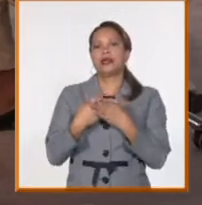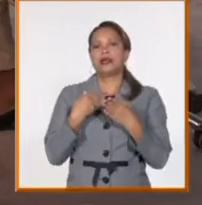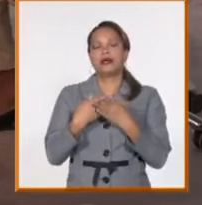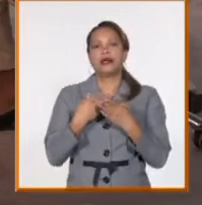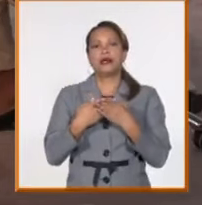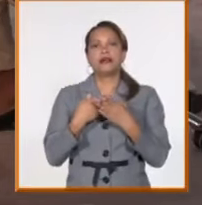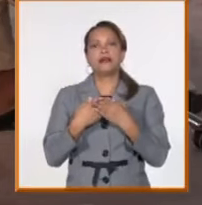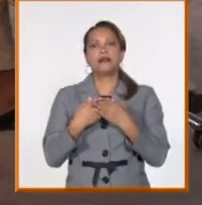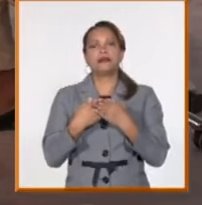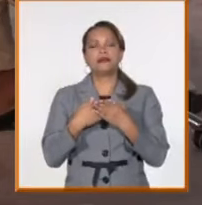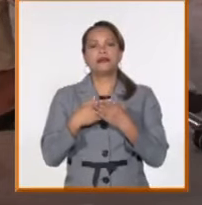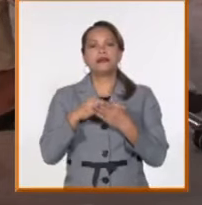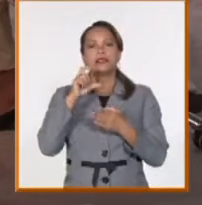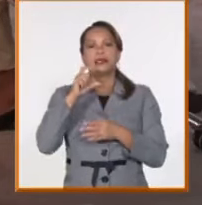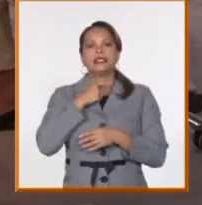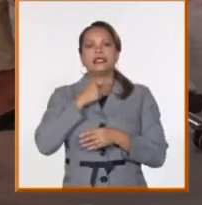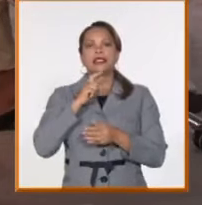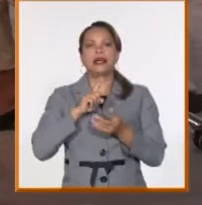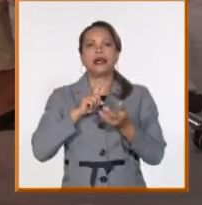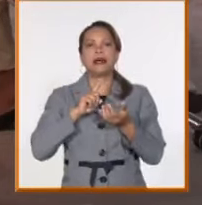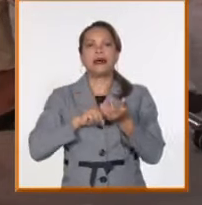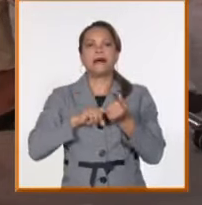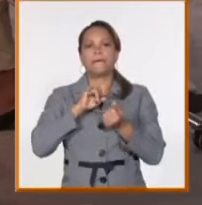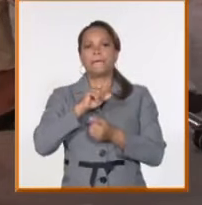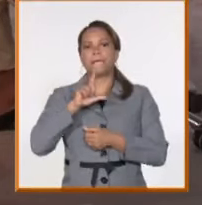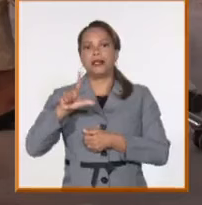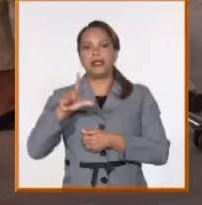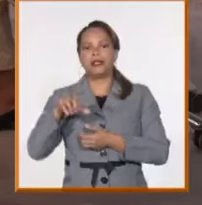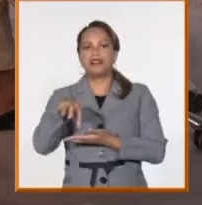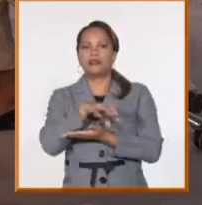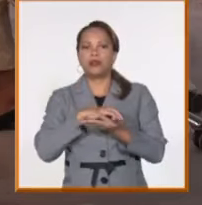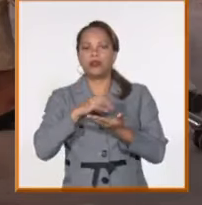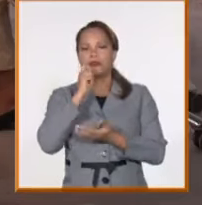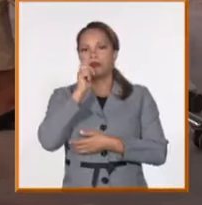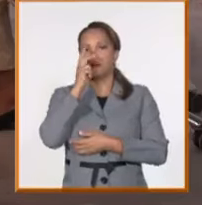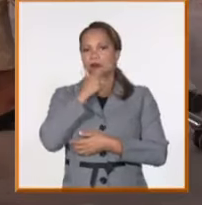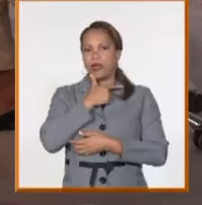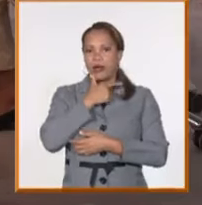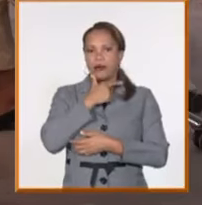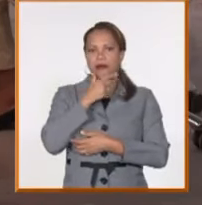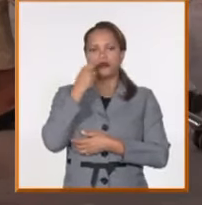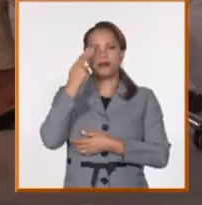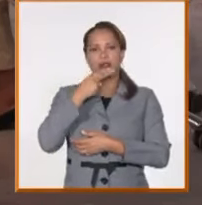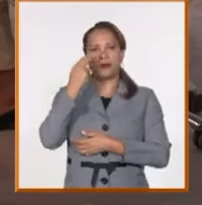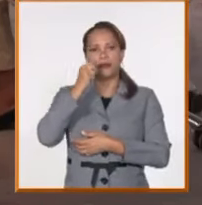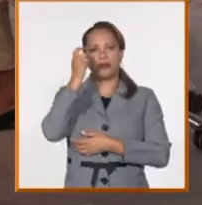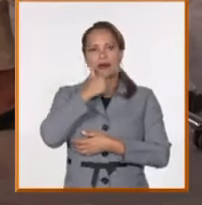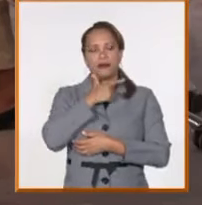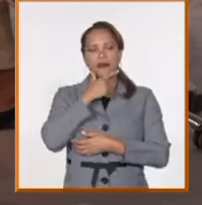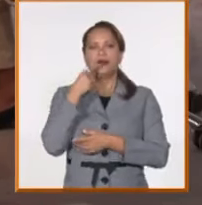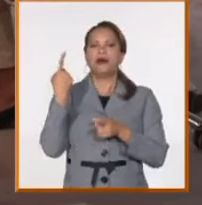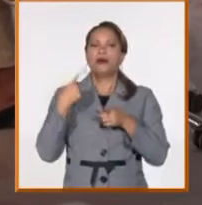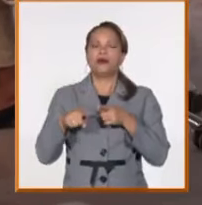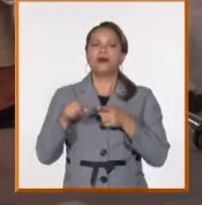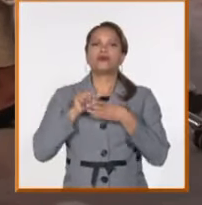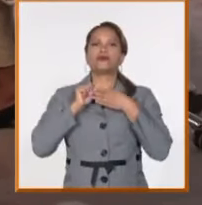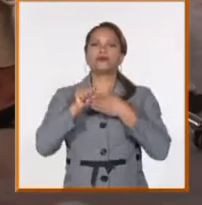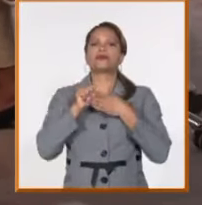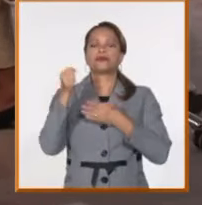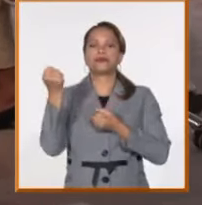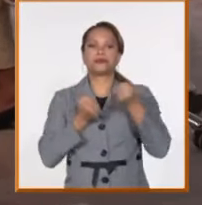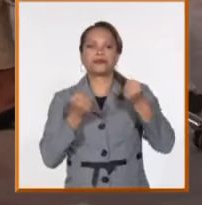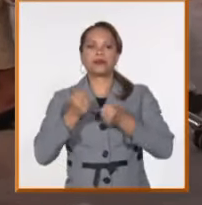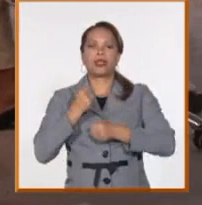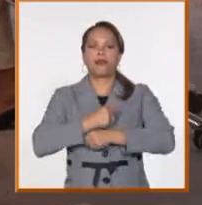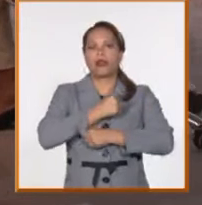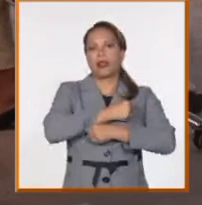empresa cepil que está situada también en Ciego de Ávila y hay que destacar también los servicios de transportación tanto de carga como